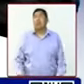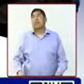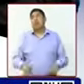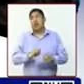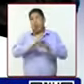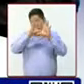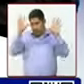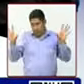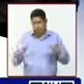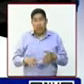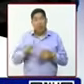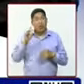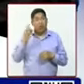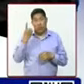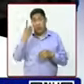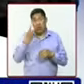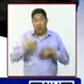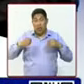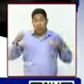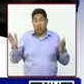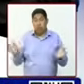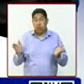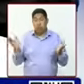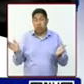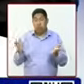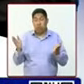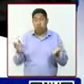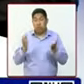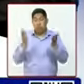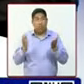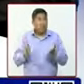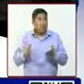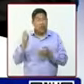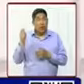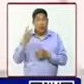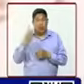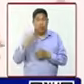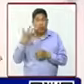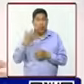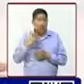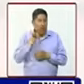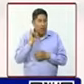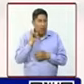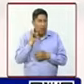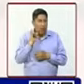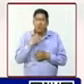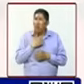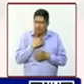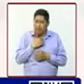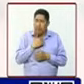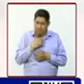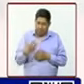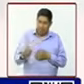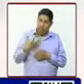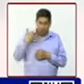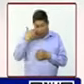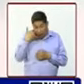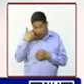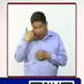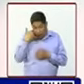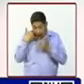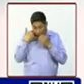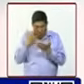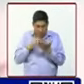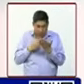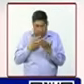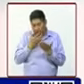la aclaración, esta es la única campaña que viene desarrollando Bolivisión desde el día de ayer, que fue el día que nos enteramos del caso de Abraham, como